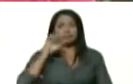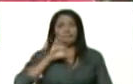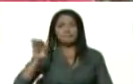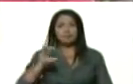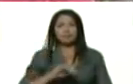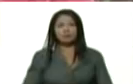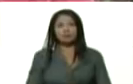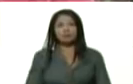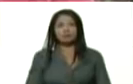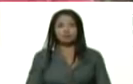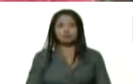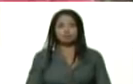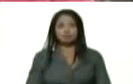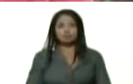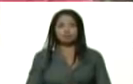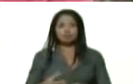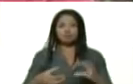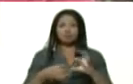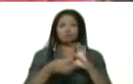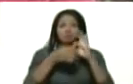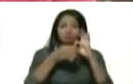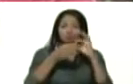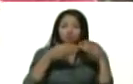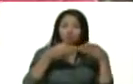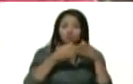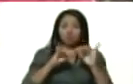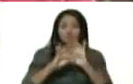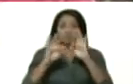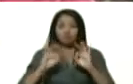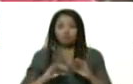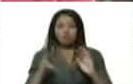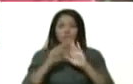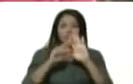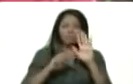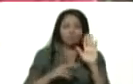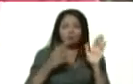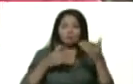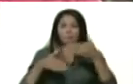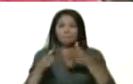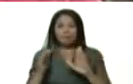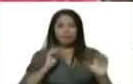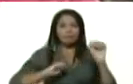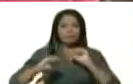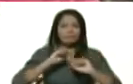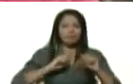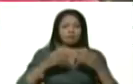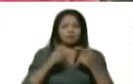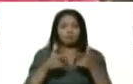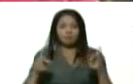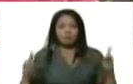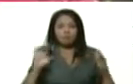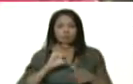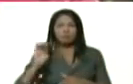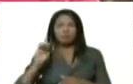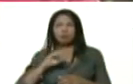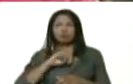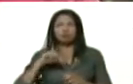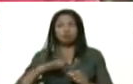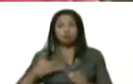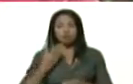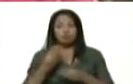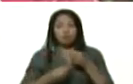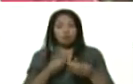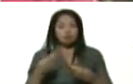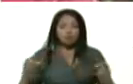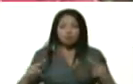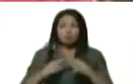de todos los partidos aliados al Gran Polo Patriótico, que esa estructura desplegada a lo largo del país sirva para nosotros